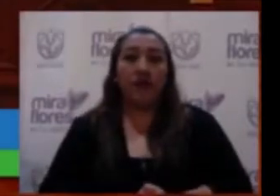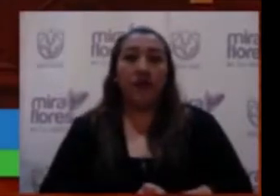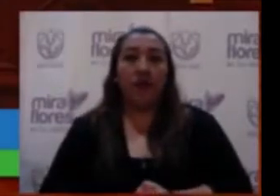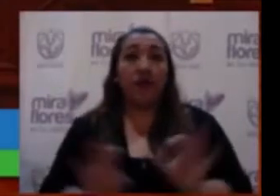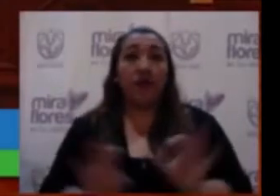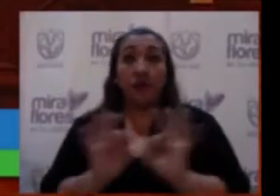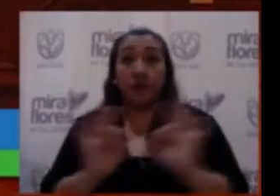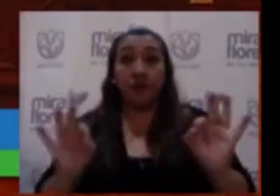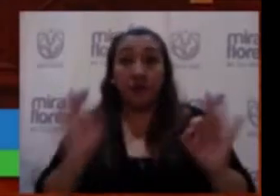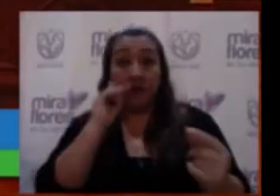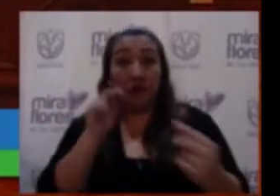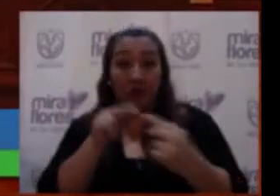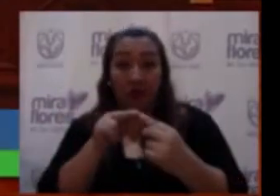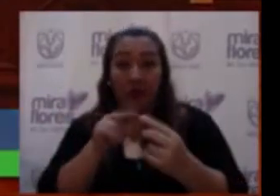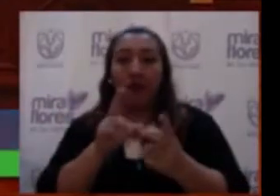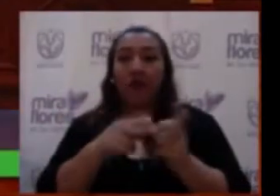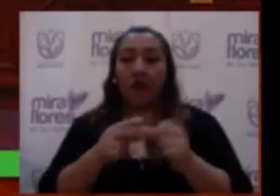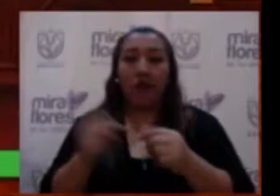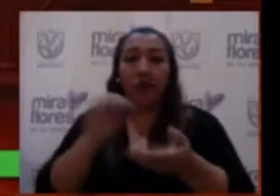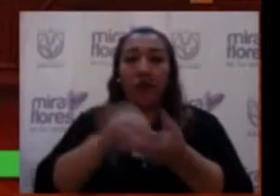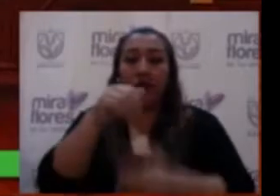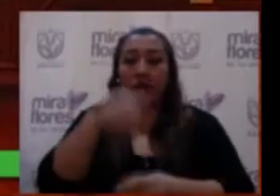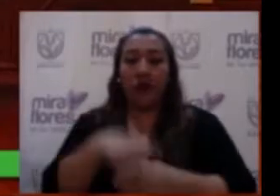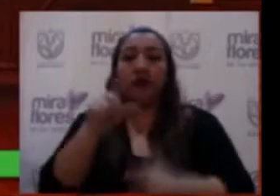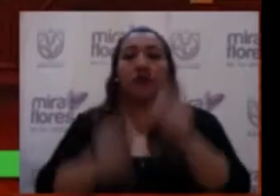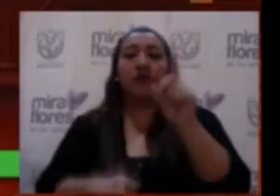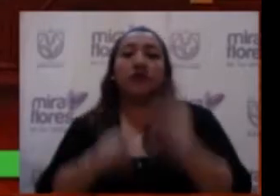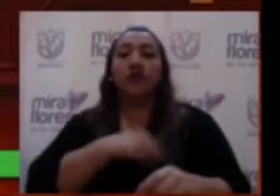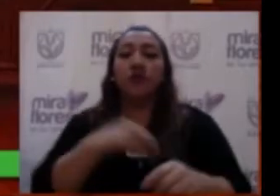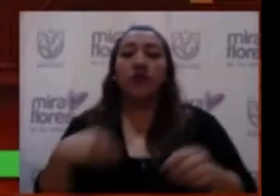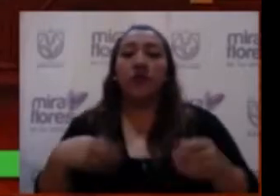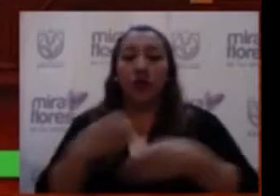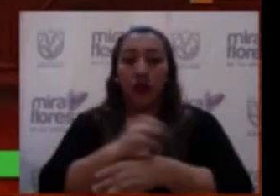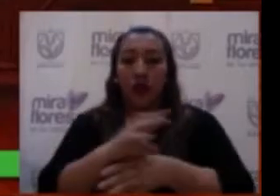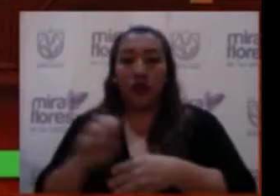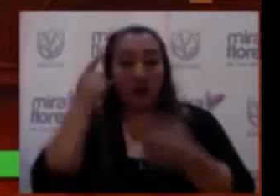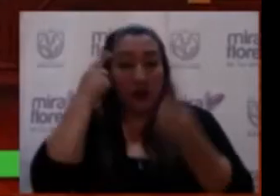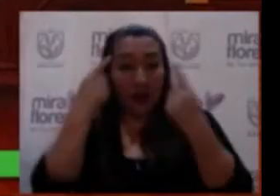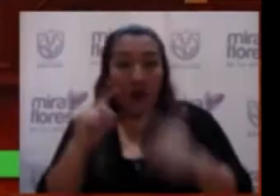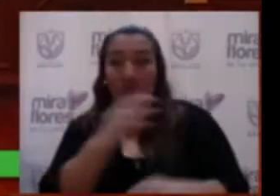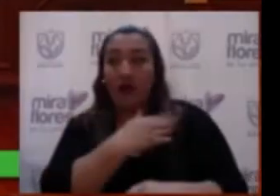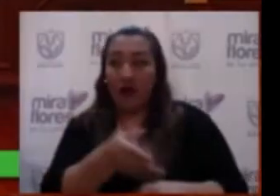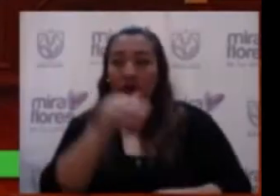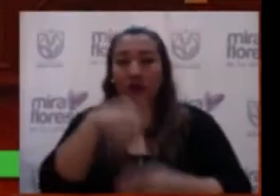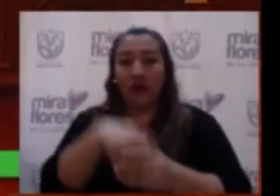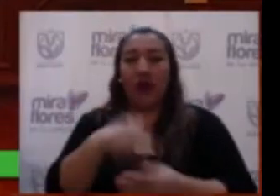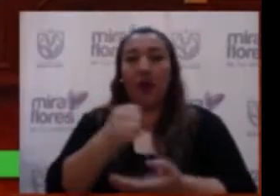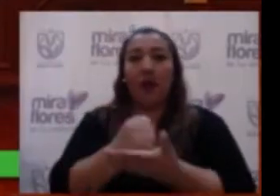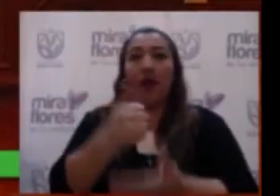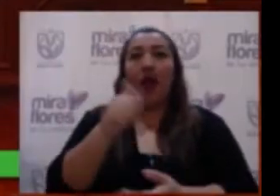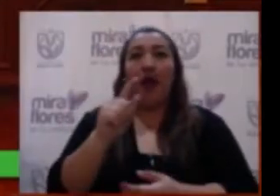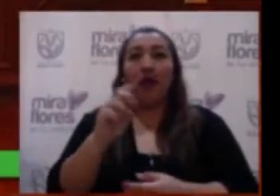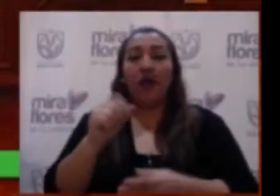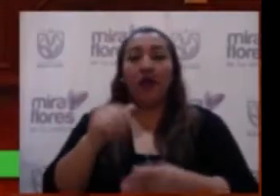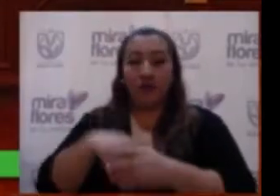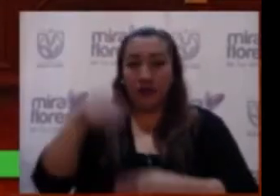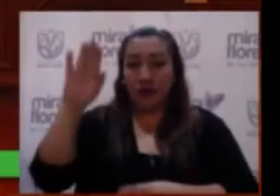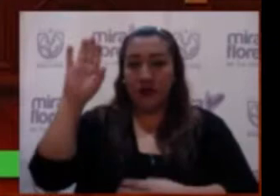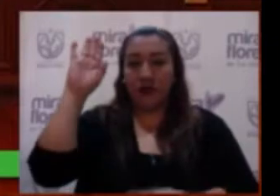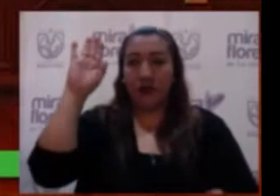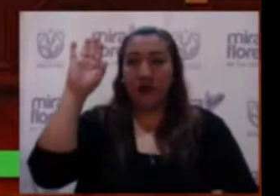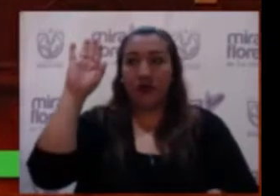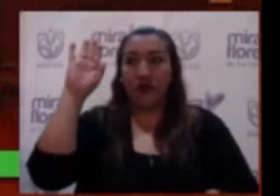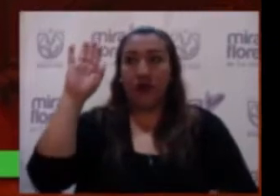Ninguna observación, entonces procederemos al voto. Aquellos miembros del Consejo que estén a favor de aprobar el acta, sírvanse a expresarlo en señal de